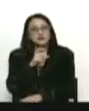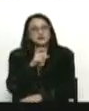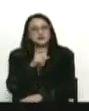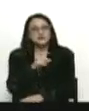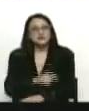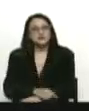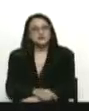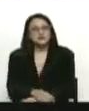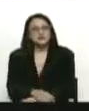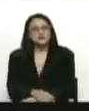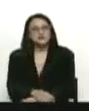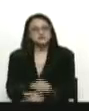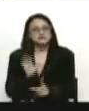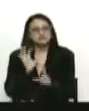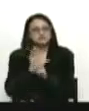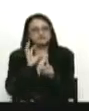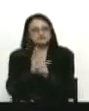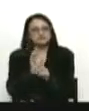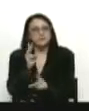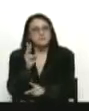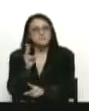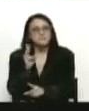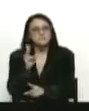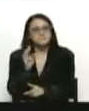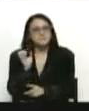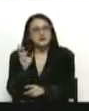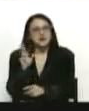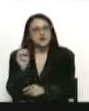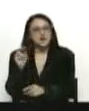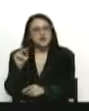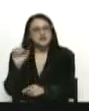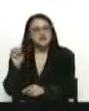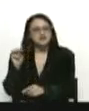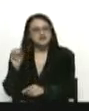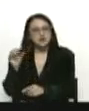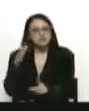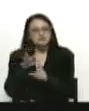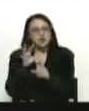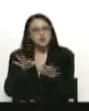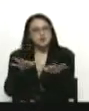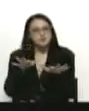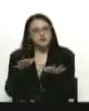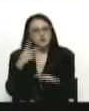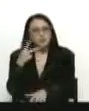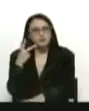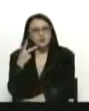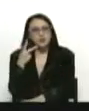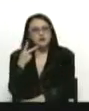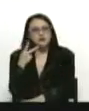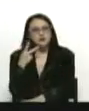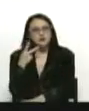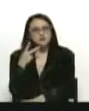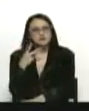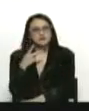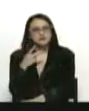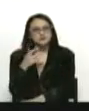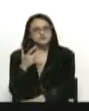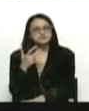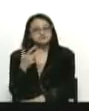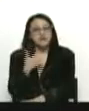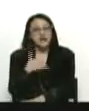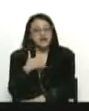Perón, persiguiendo el peronismo, persiguiendo a la izquierda, persiguiendo al movimiento popular. Pero Argentina